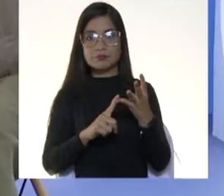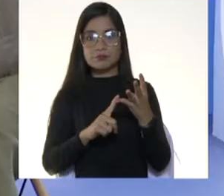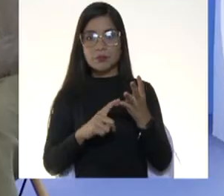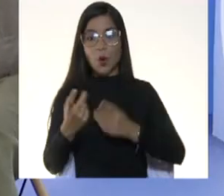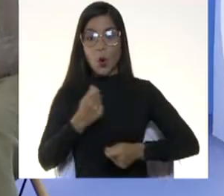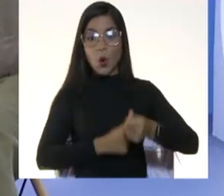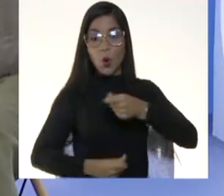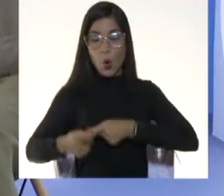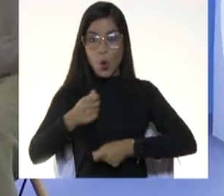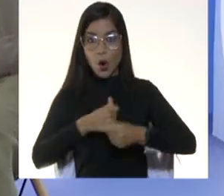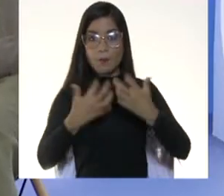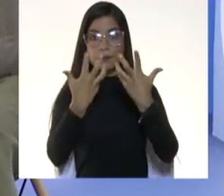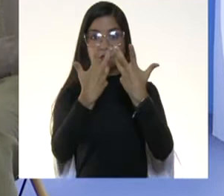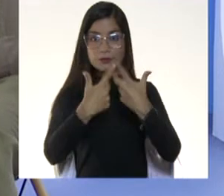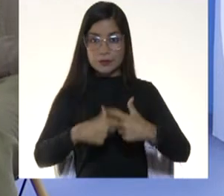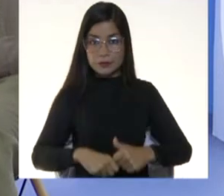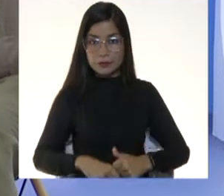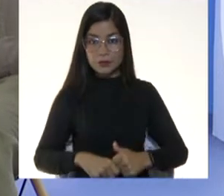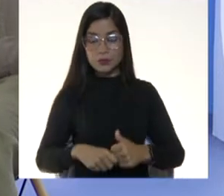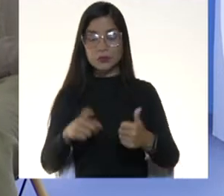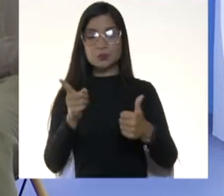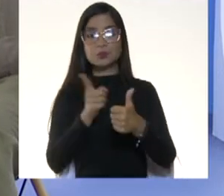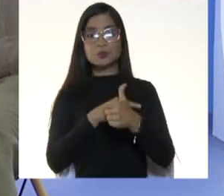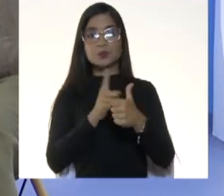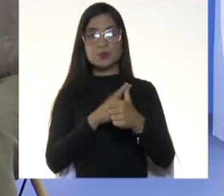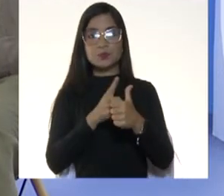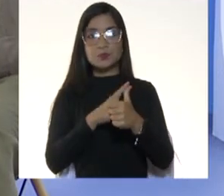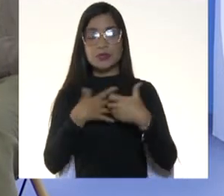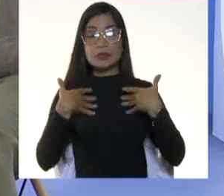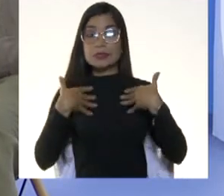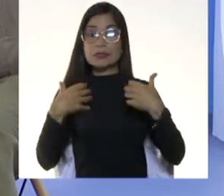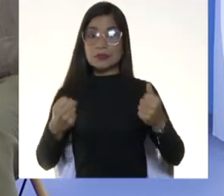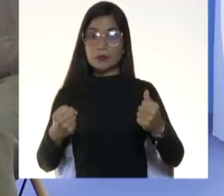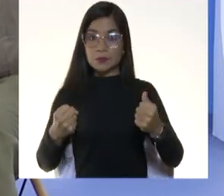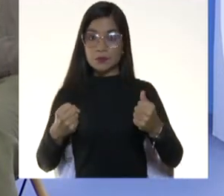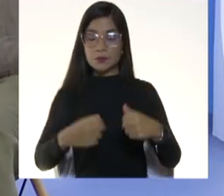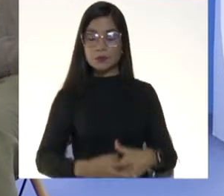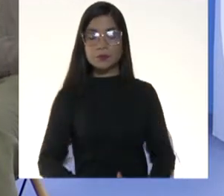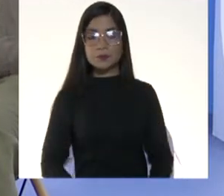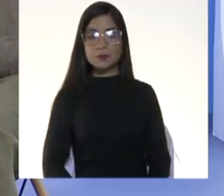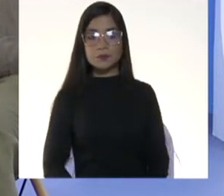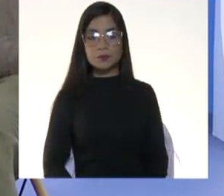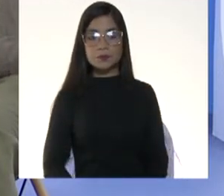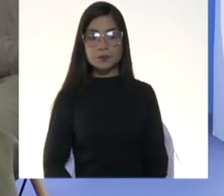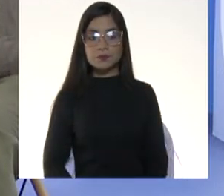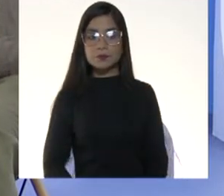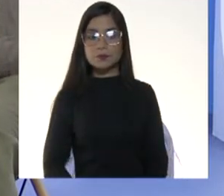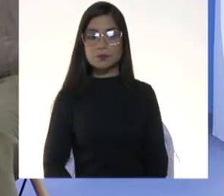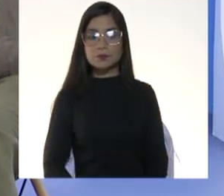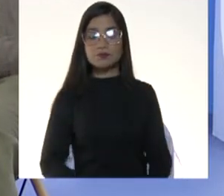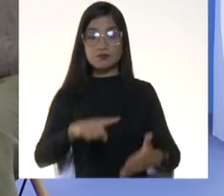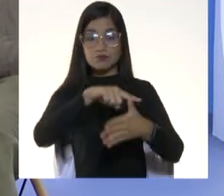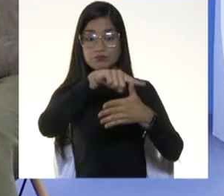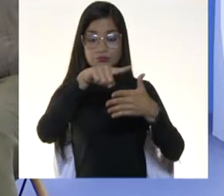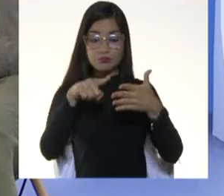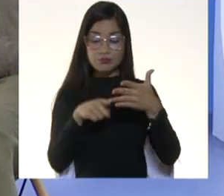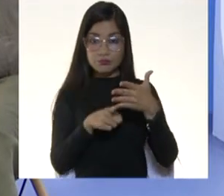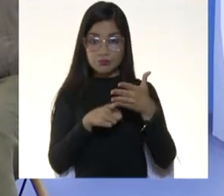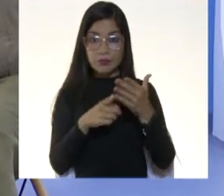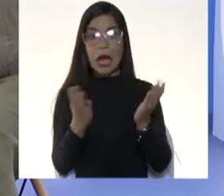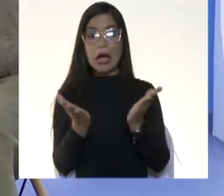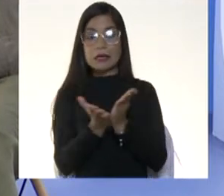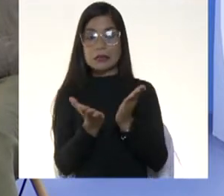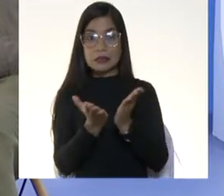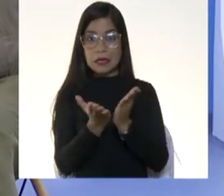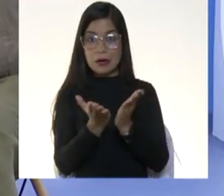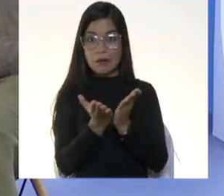comercio y servicios administrativos, está la mención de salud. Es decir, en el momento en que las escuelas técnicas se conforman a través de